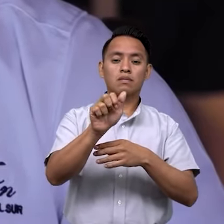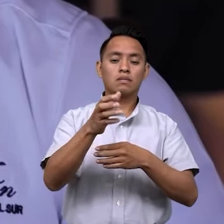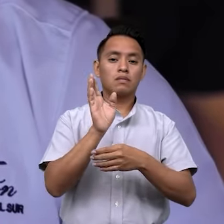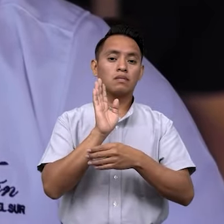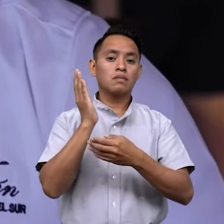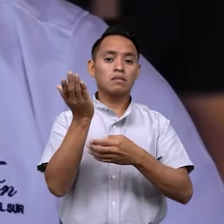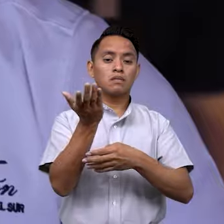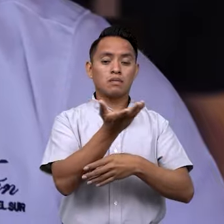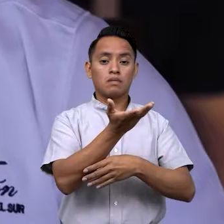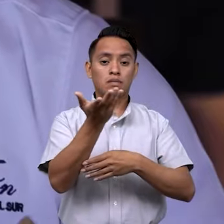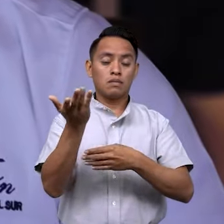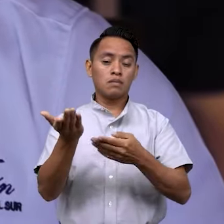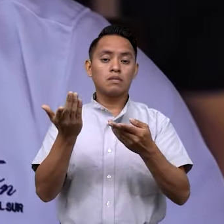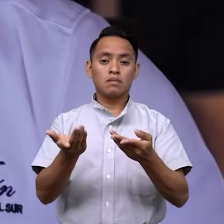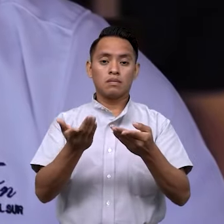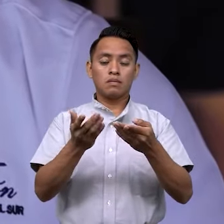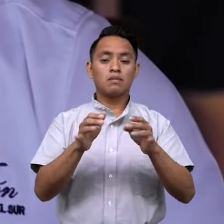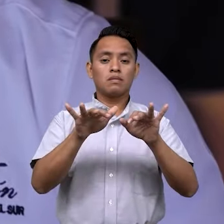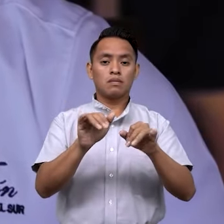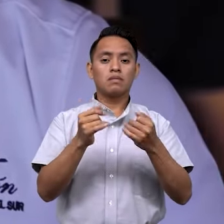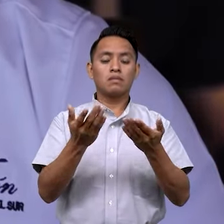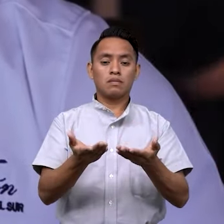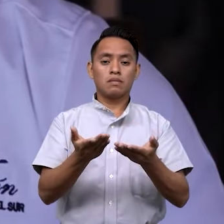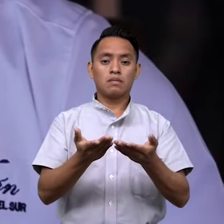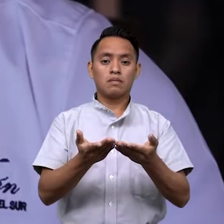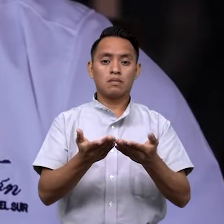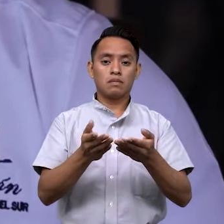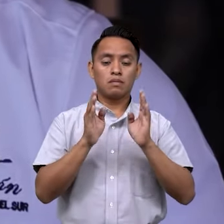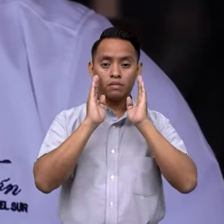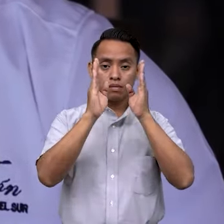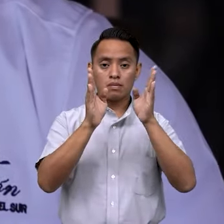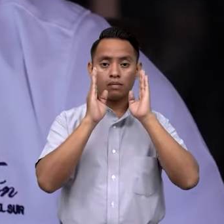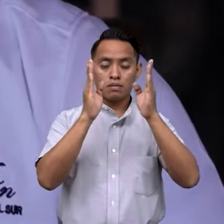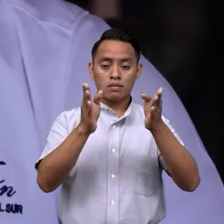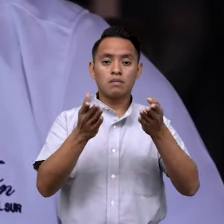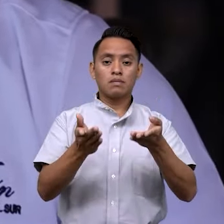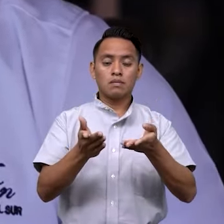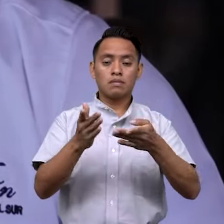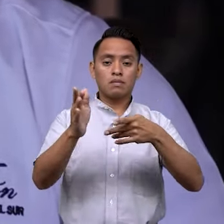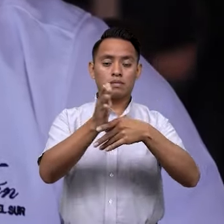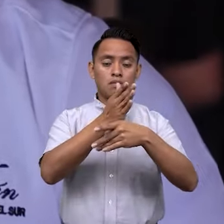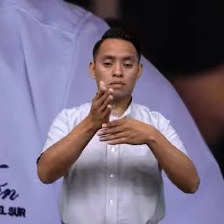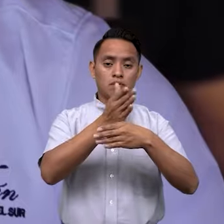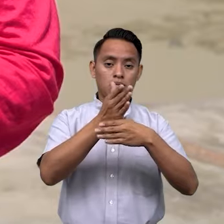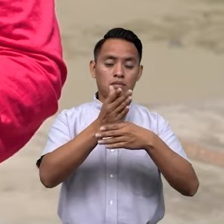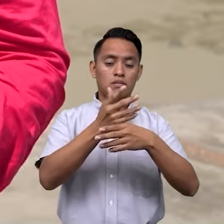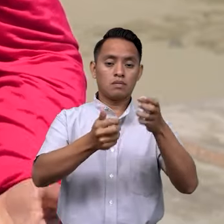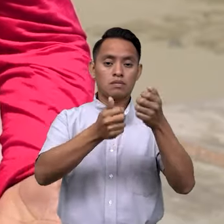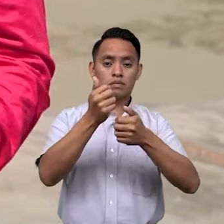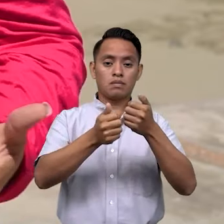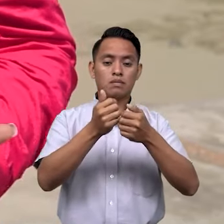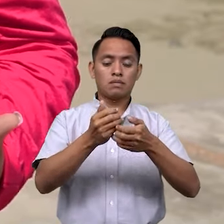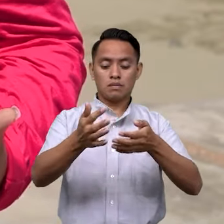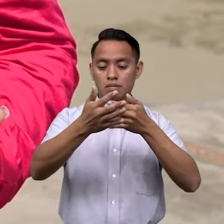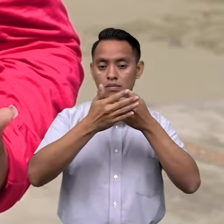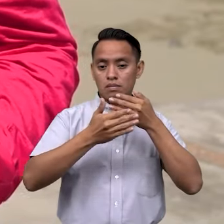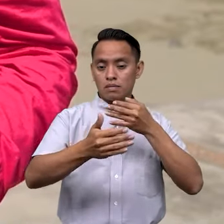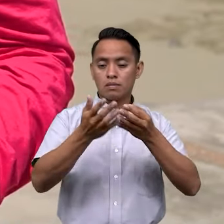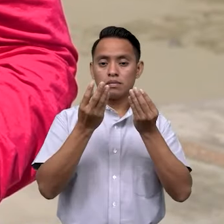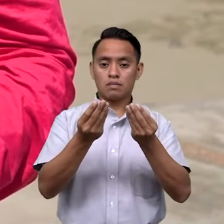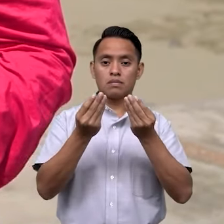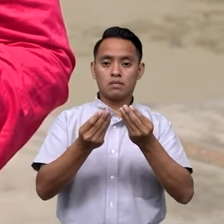de trabajo ya está totalmente capacitado para atender en cualquier eventualidad que se nos presente. Hemos avanzado